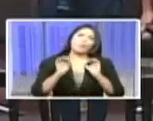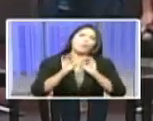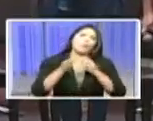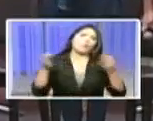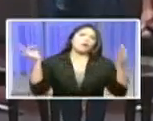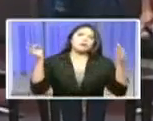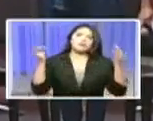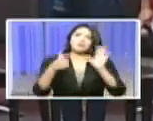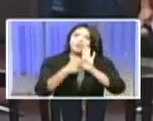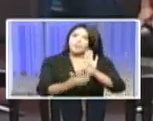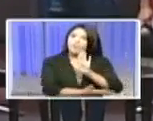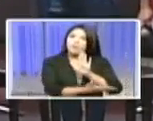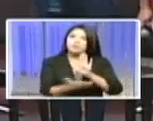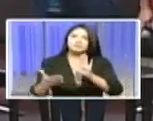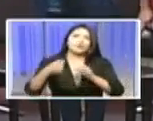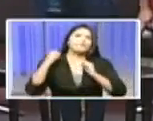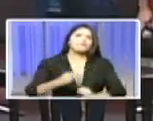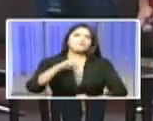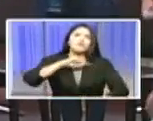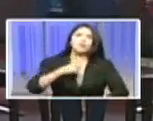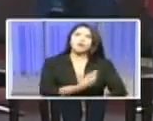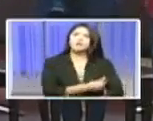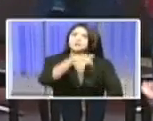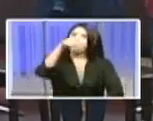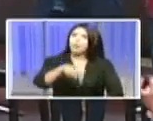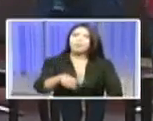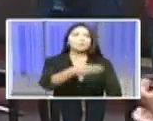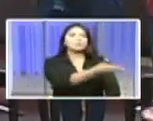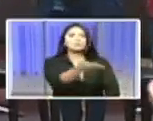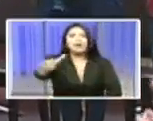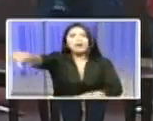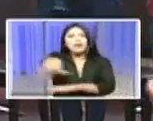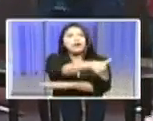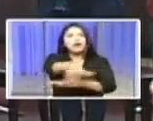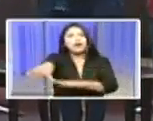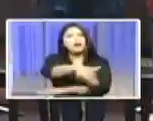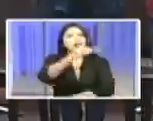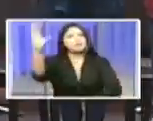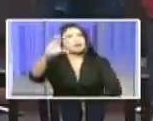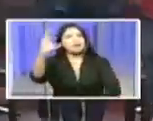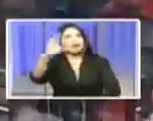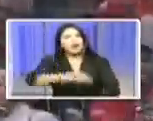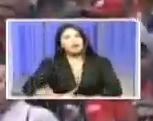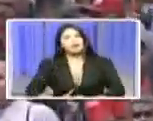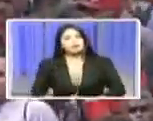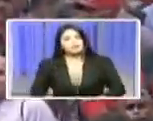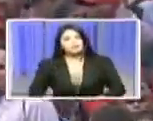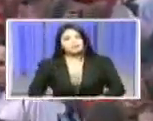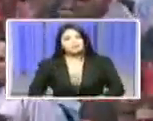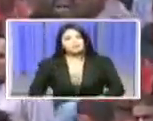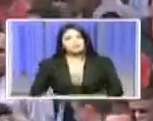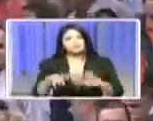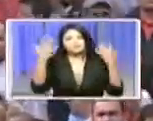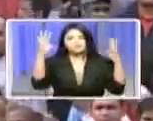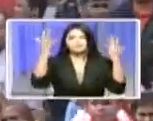espectacular demostración de fuerza han dado ustedes en las calles de Caracas hoy!